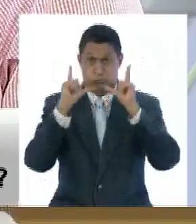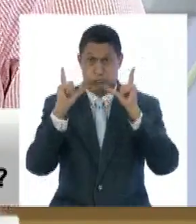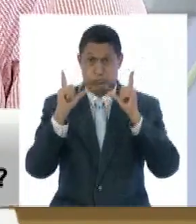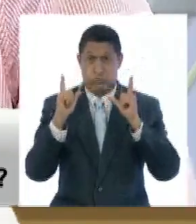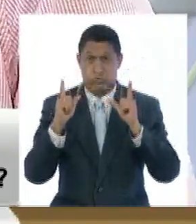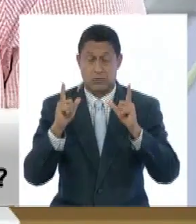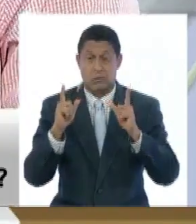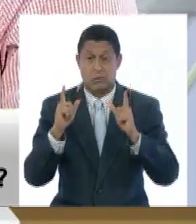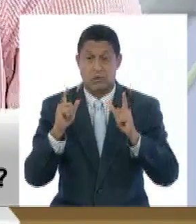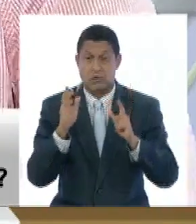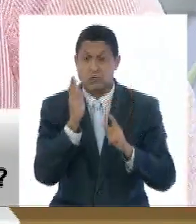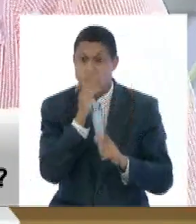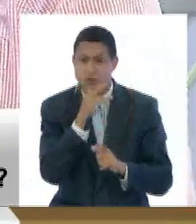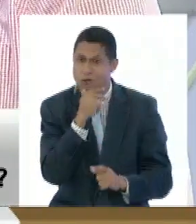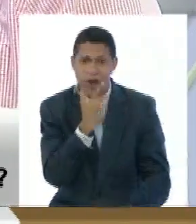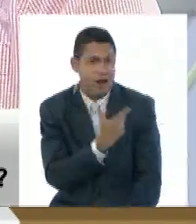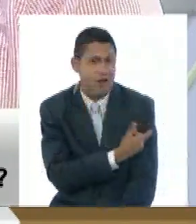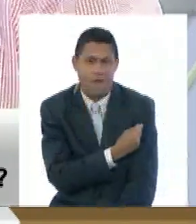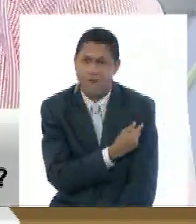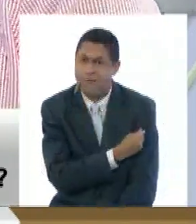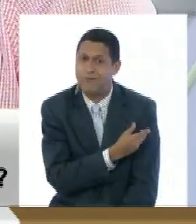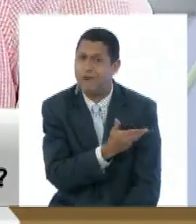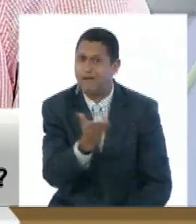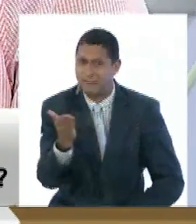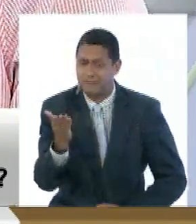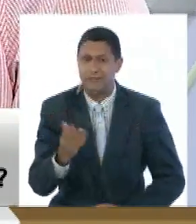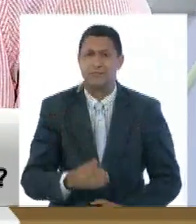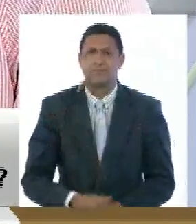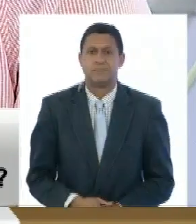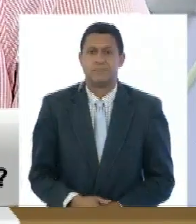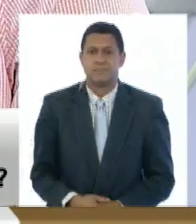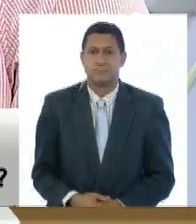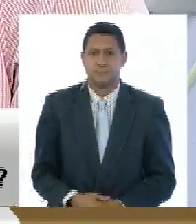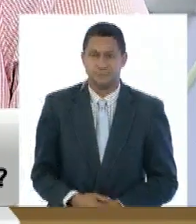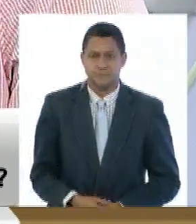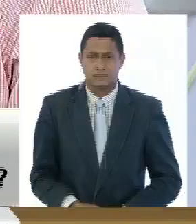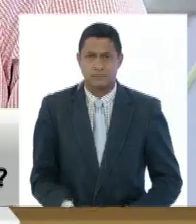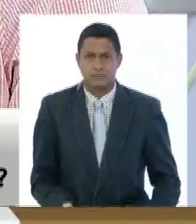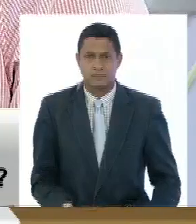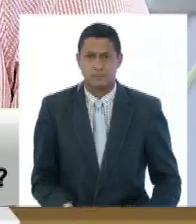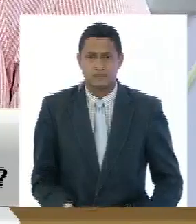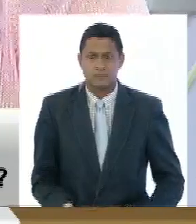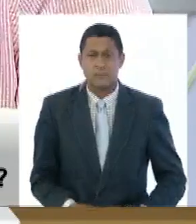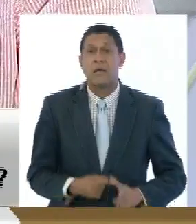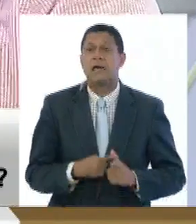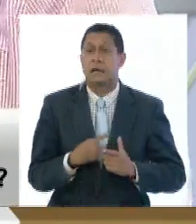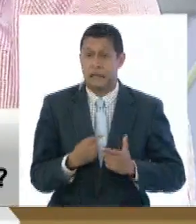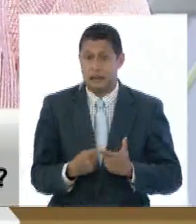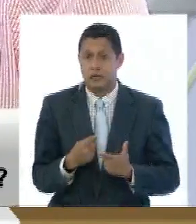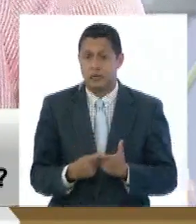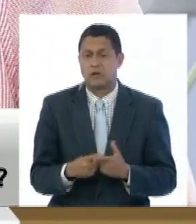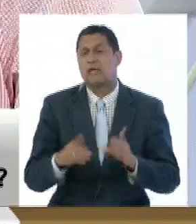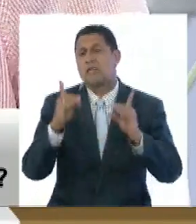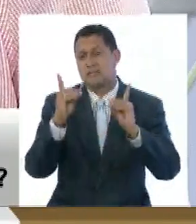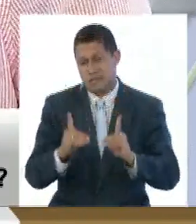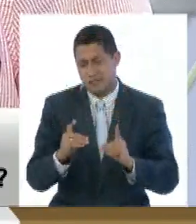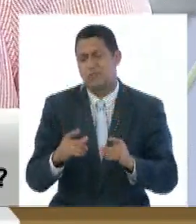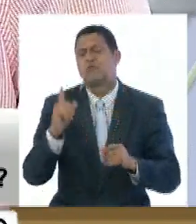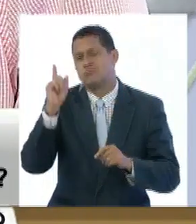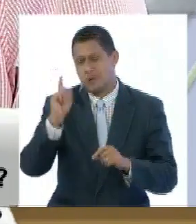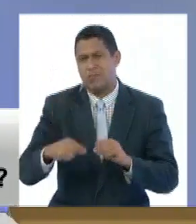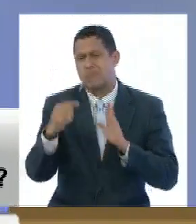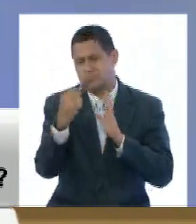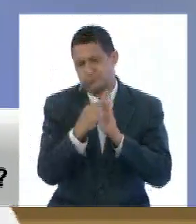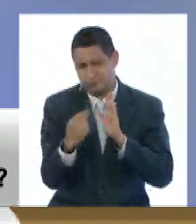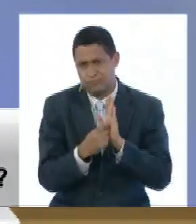innecesaria porque no había la vacuna de por medio, que en ese momento no se le había colocado al bebé. Entonces, desde ese momento para acá decidimos que era parte del esquema